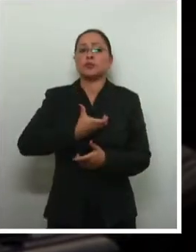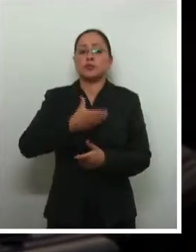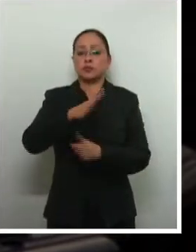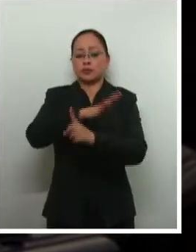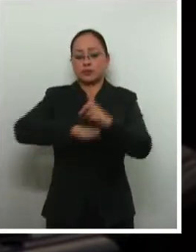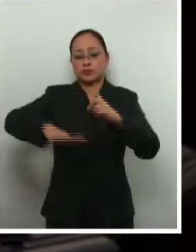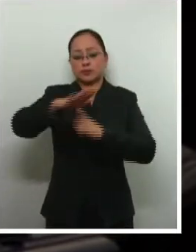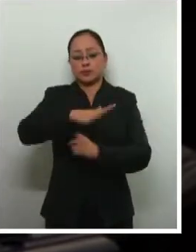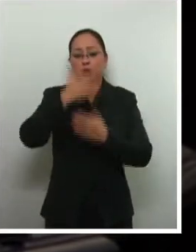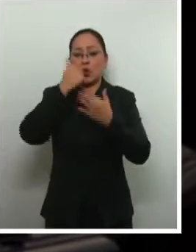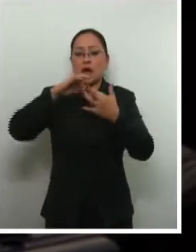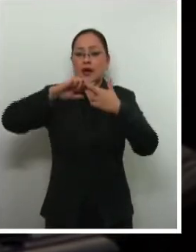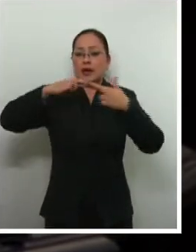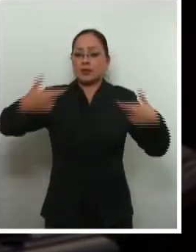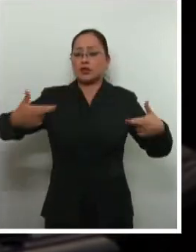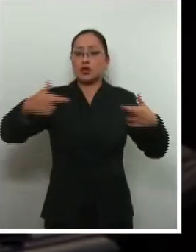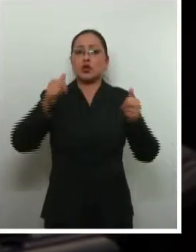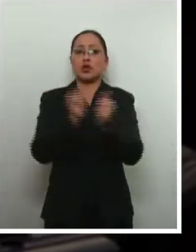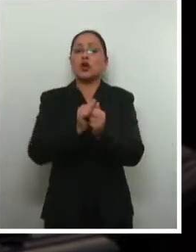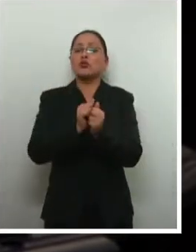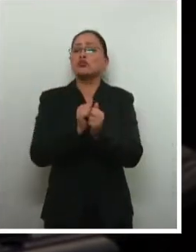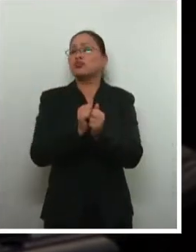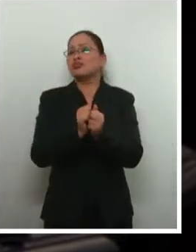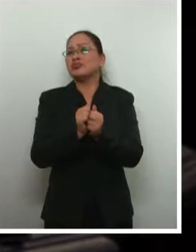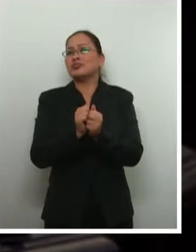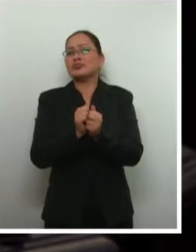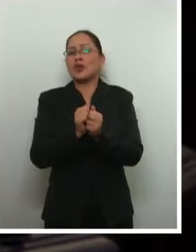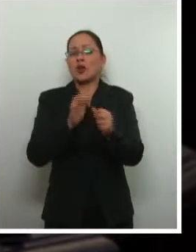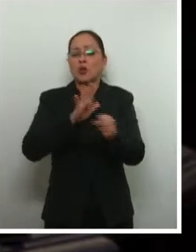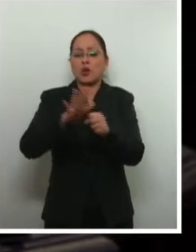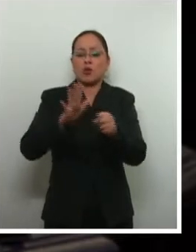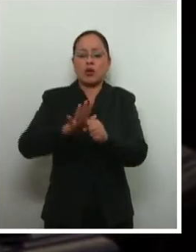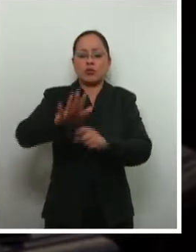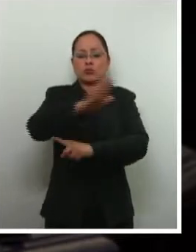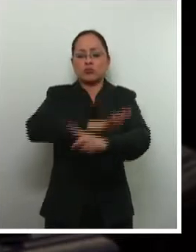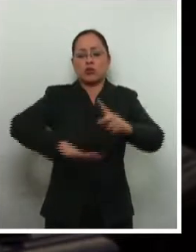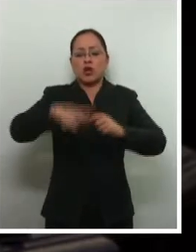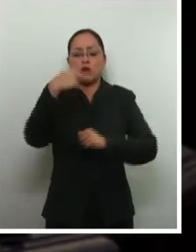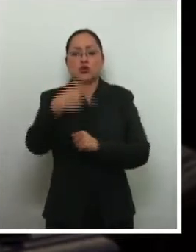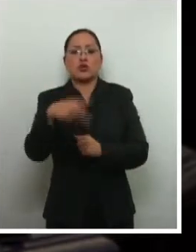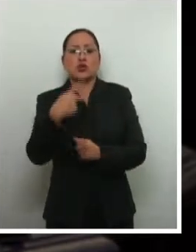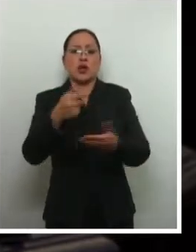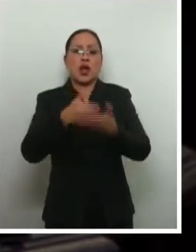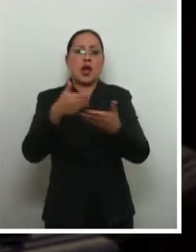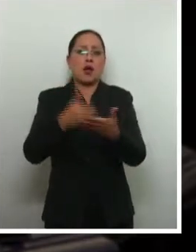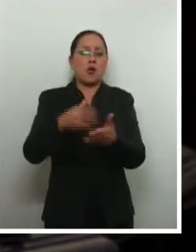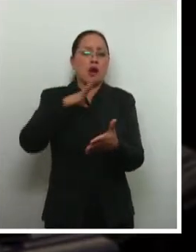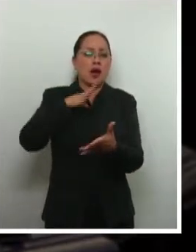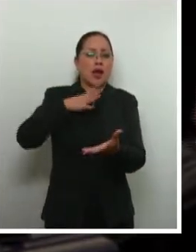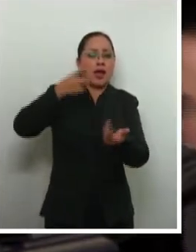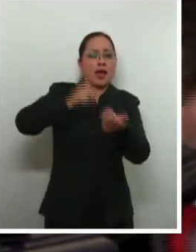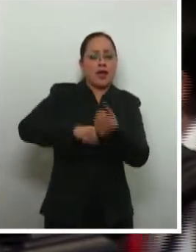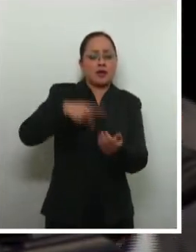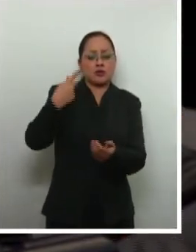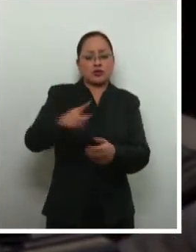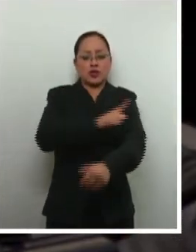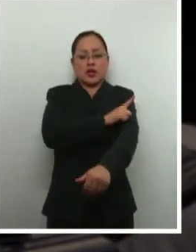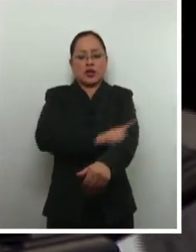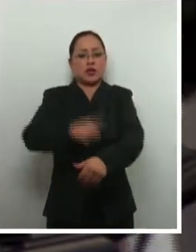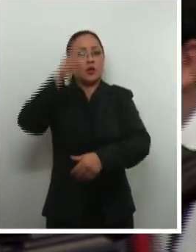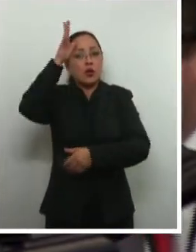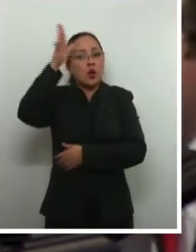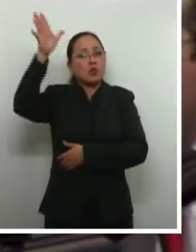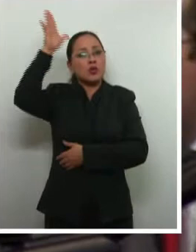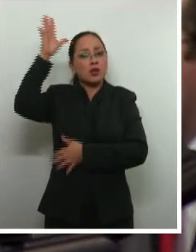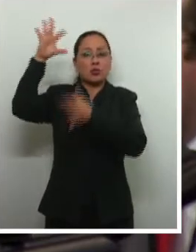no va a tener relación con la demarcación que ocupa actualmente la delegación